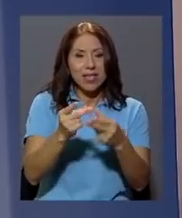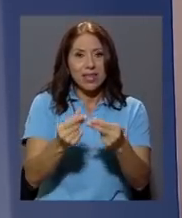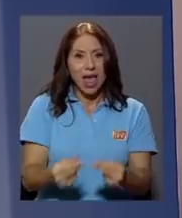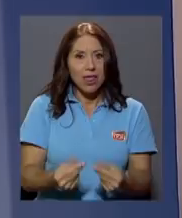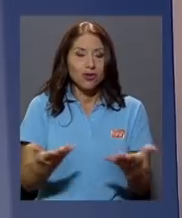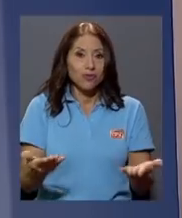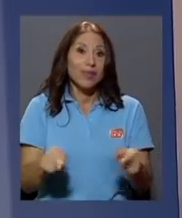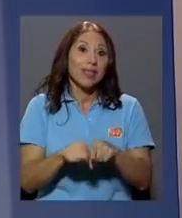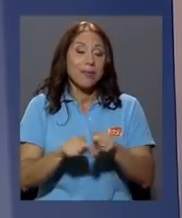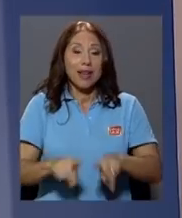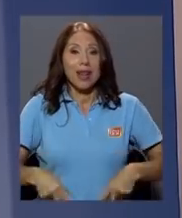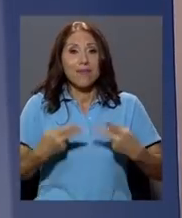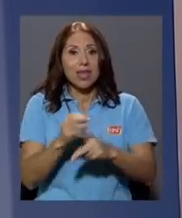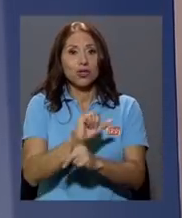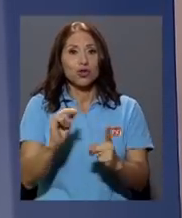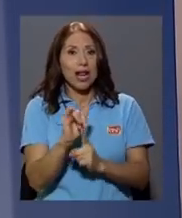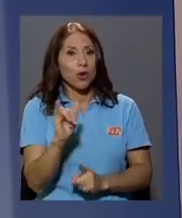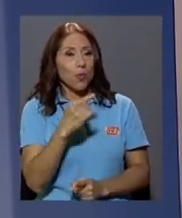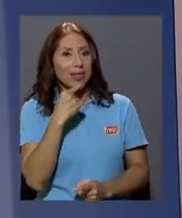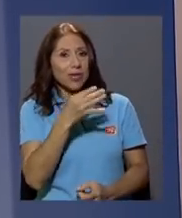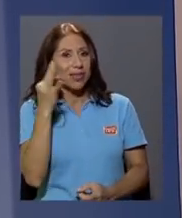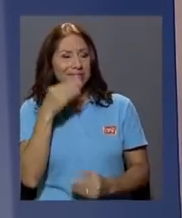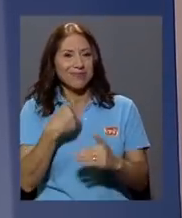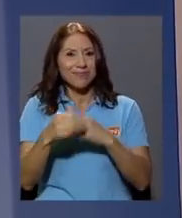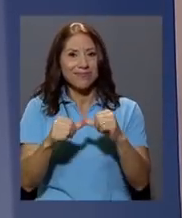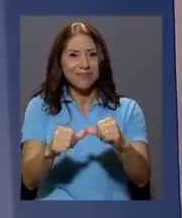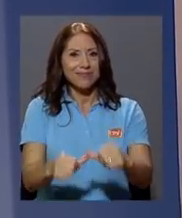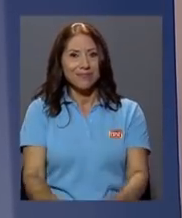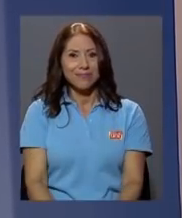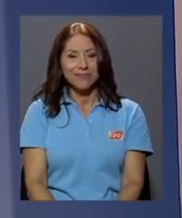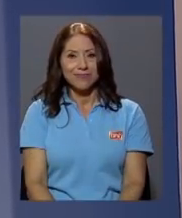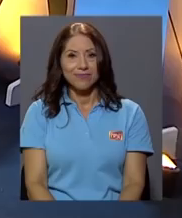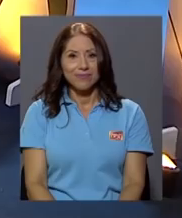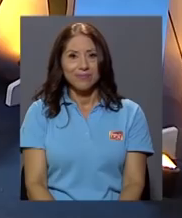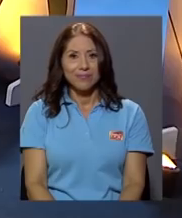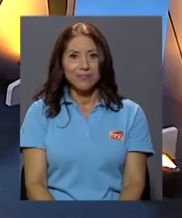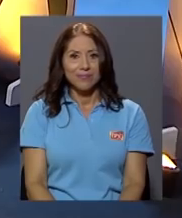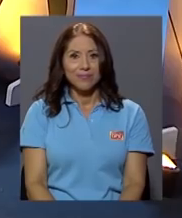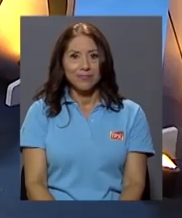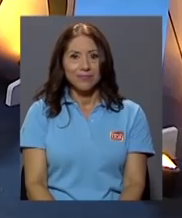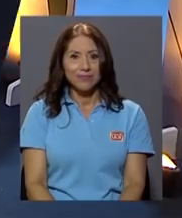y por supuesto la vida social, como dice doña Rosemary. Ya casi regresamos.